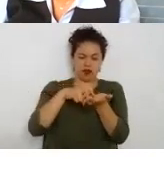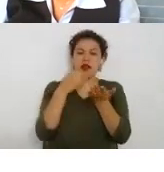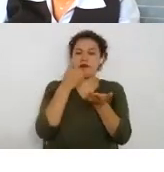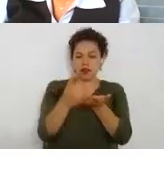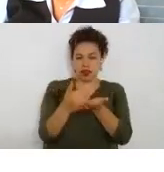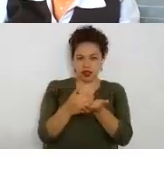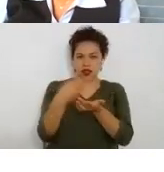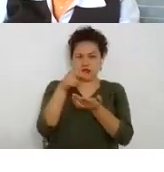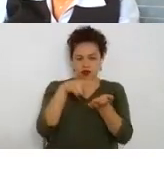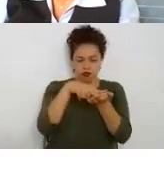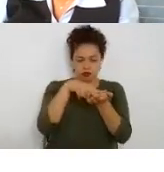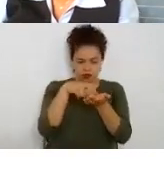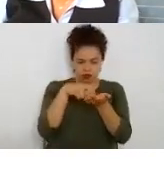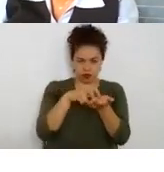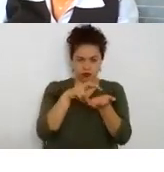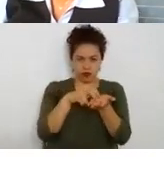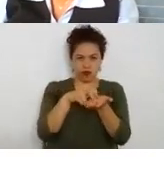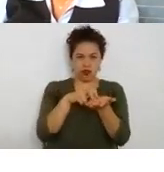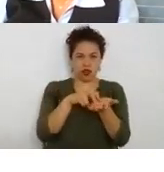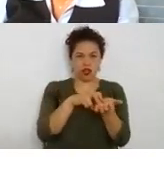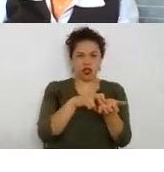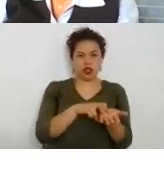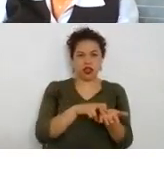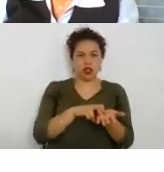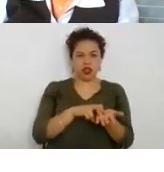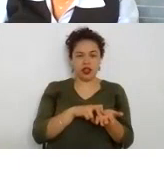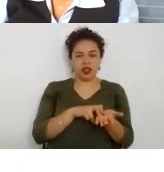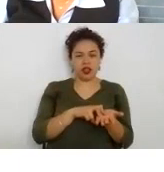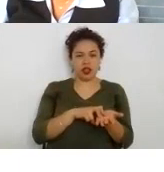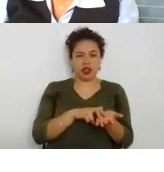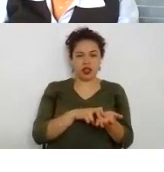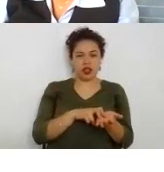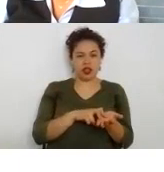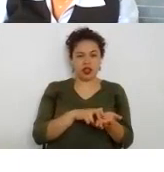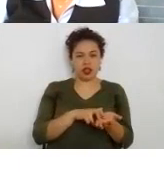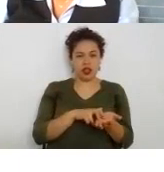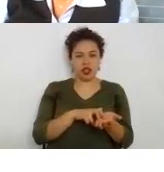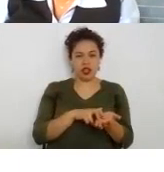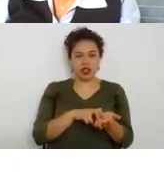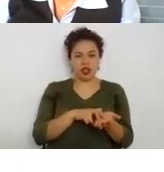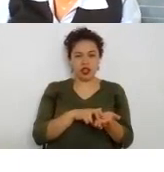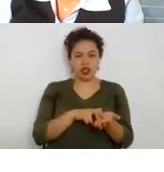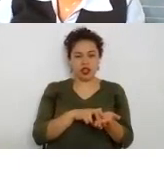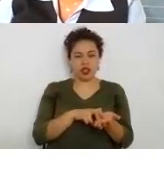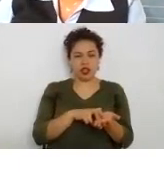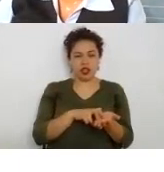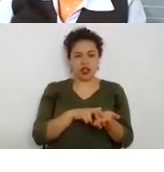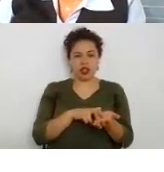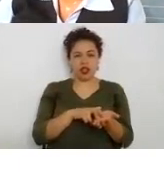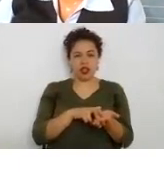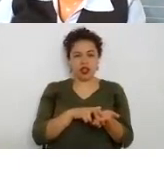sus rodillas, procedo a apoyar un pie en la